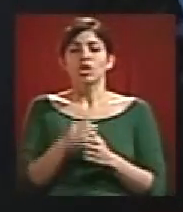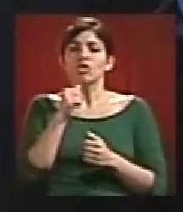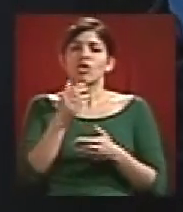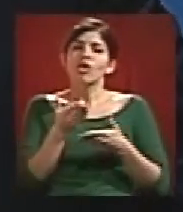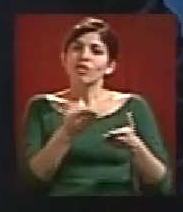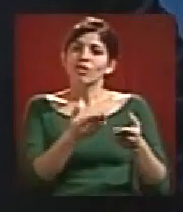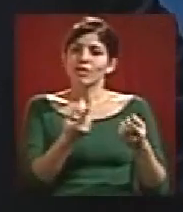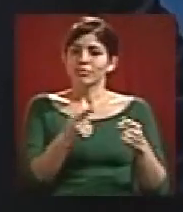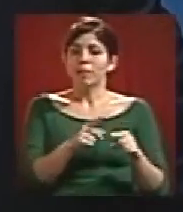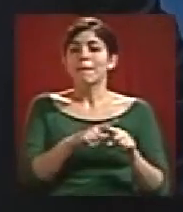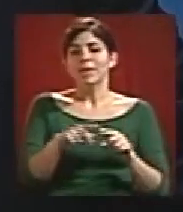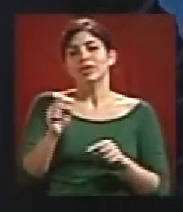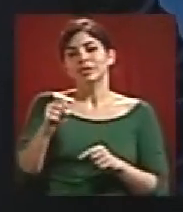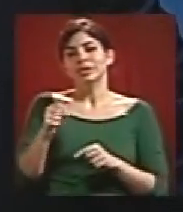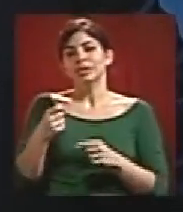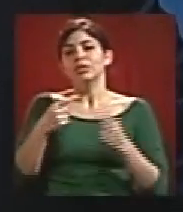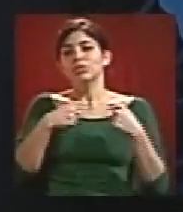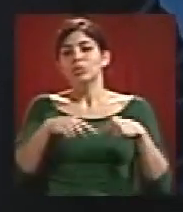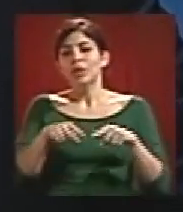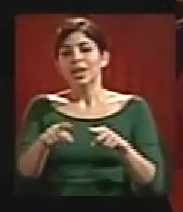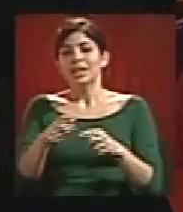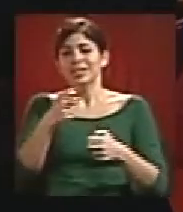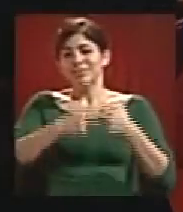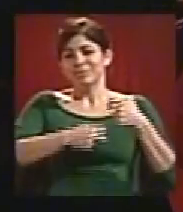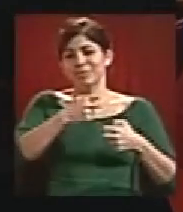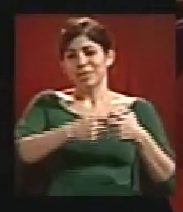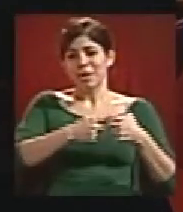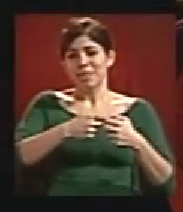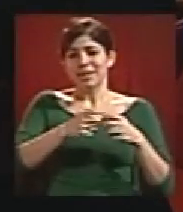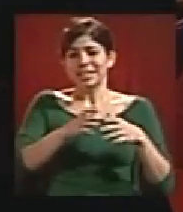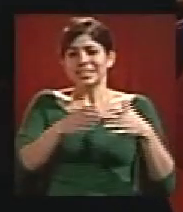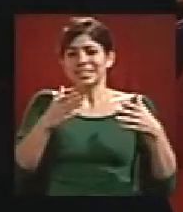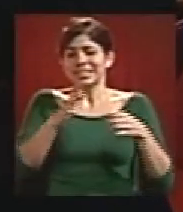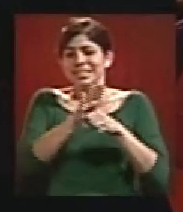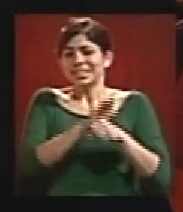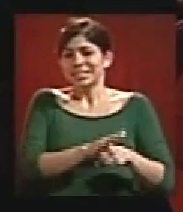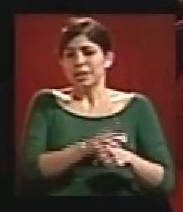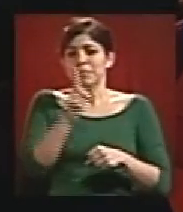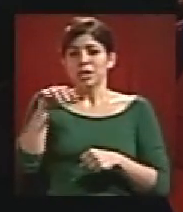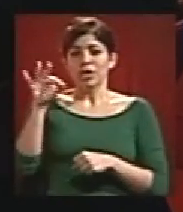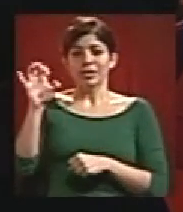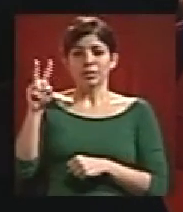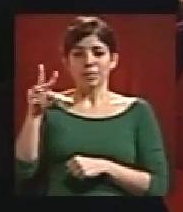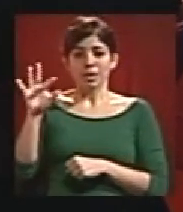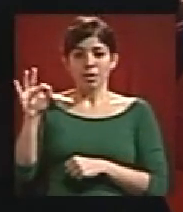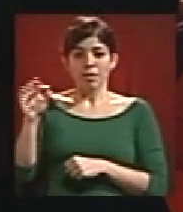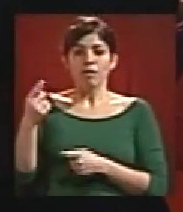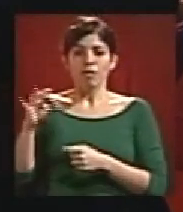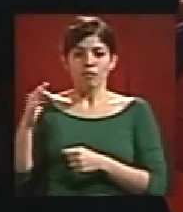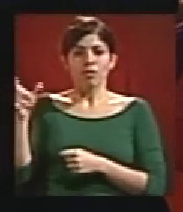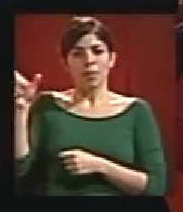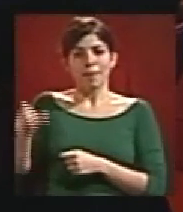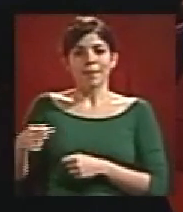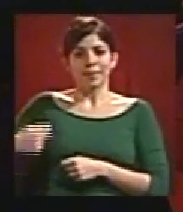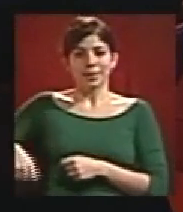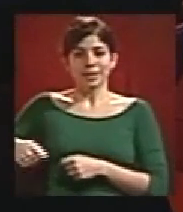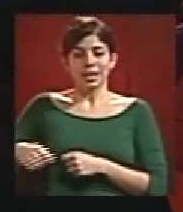pero estuvo de presidente durante la crisis de la Gran Depresión de 1929. Y el eslogan